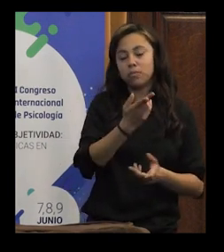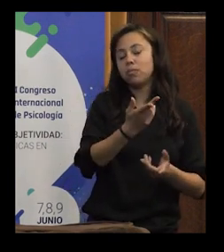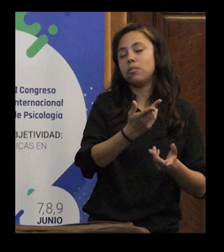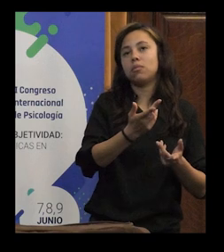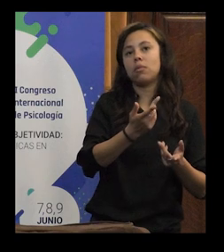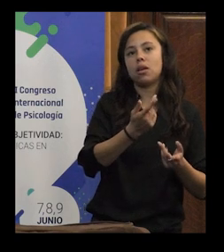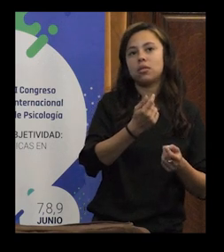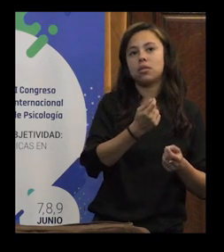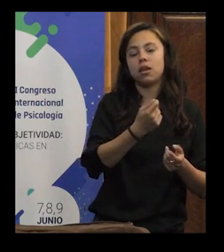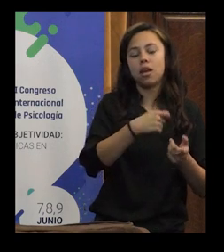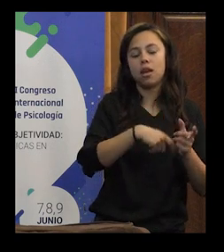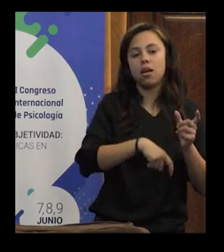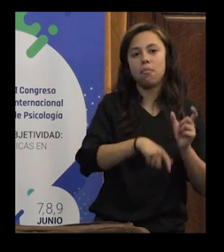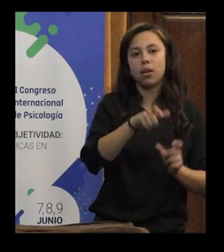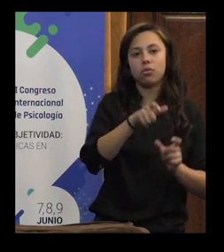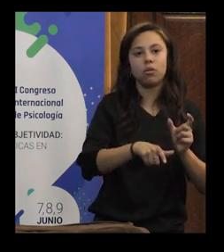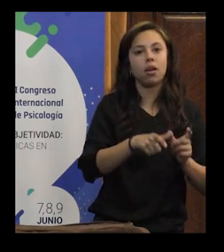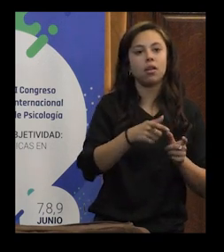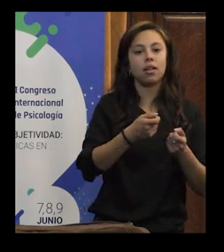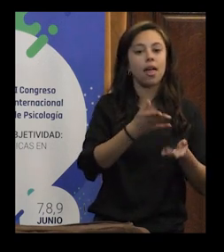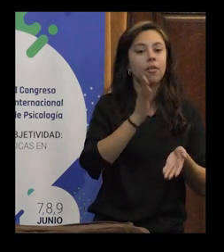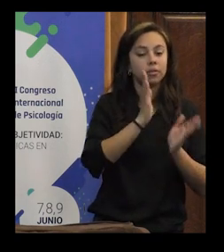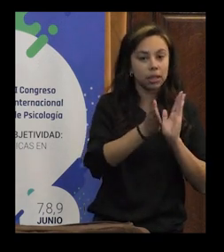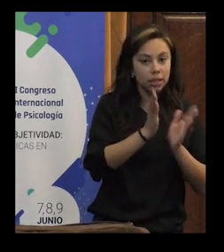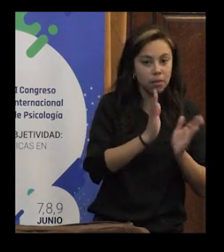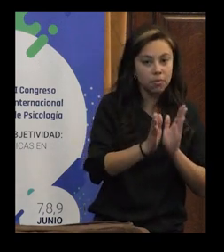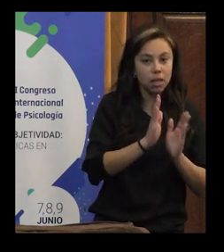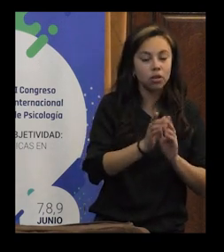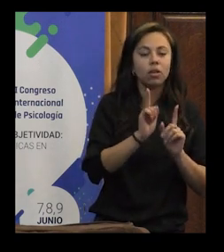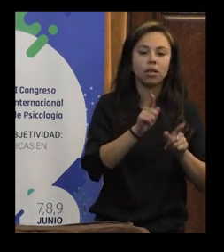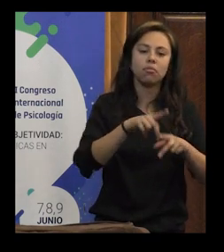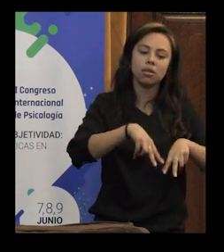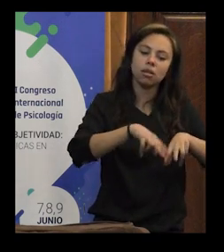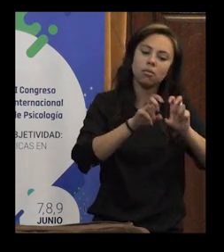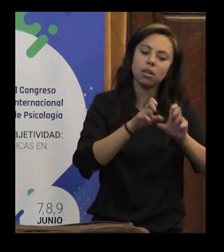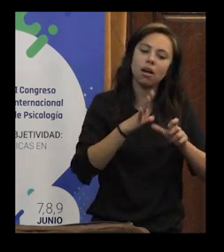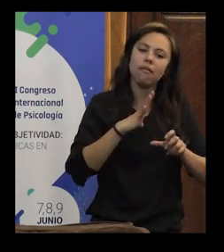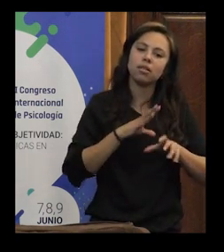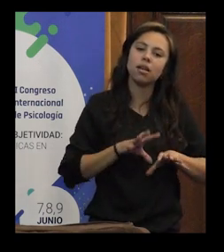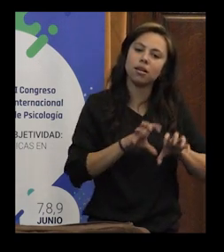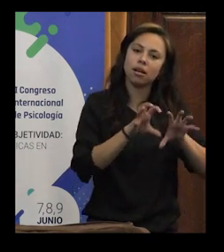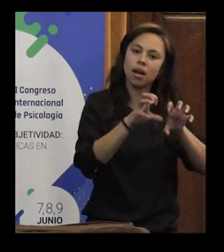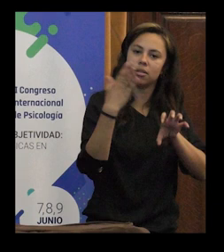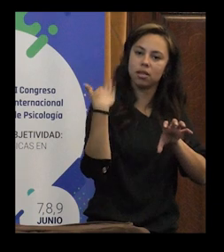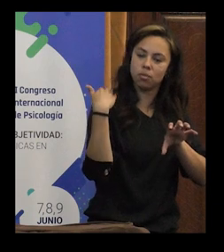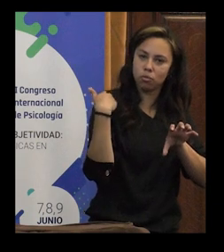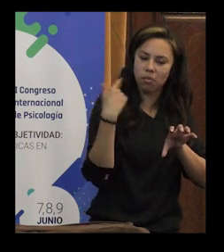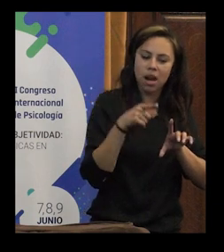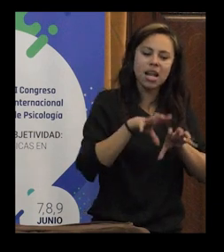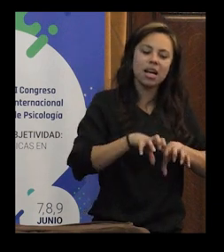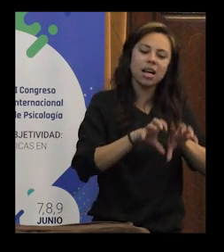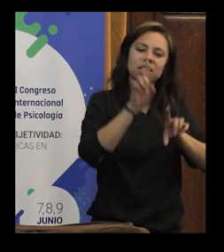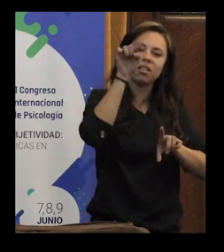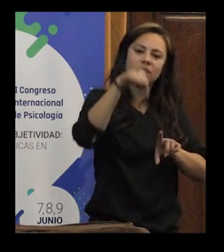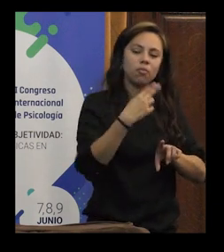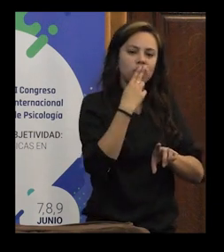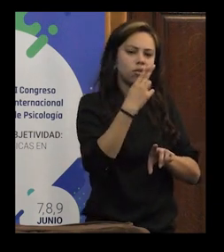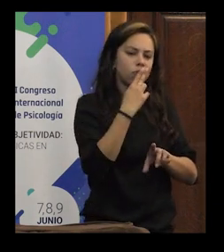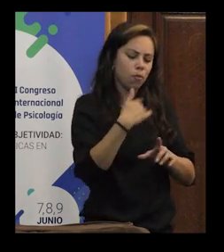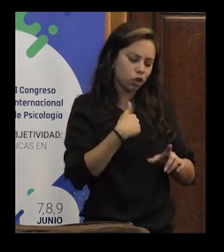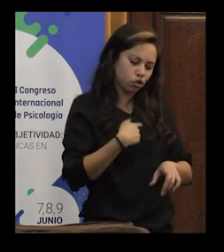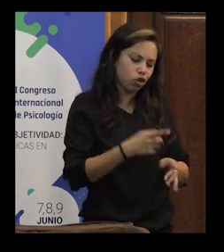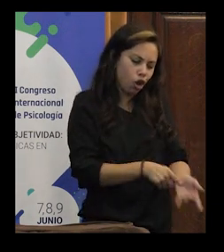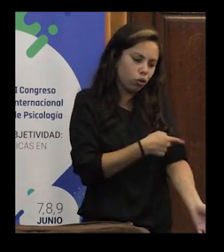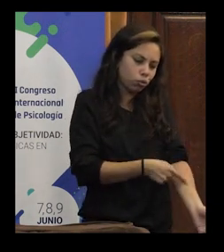diversas intervenciones a nivel celular o genético. Sin embargo,